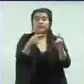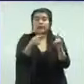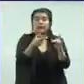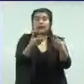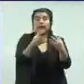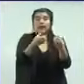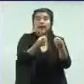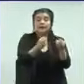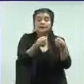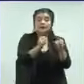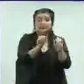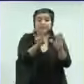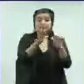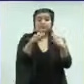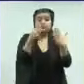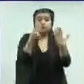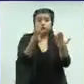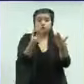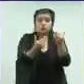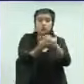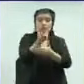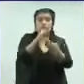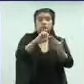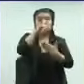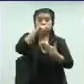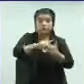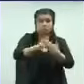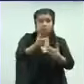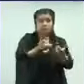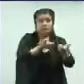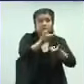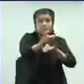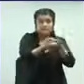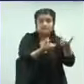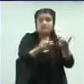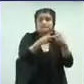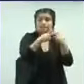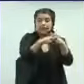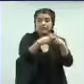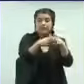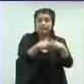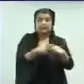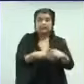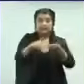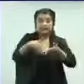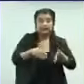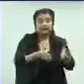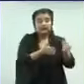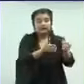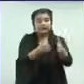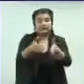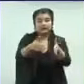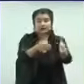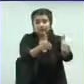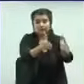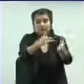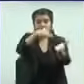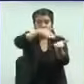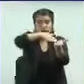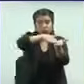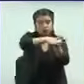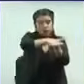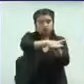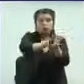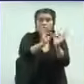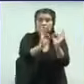la realización de 18 nuevos proyectos de inversión de mejoramiento en carreteras pavimentadas, al mejoramiento de